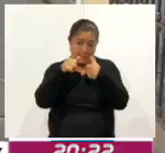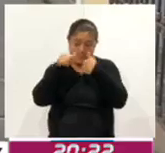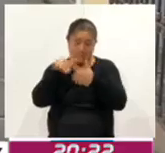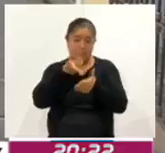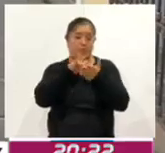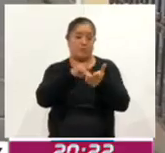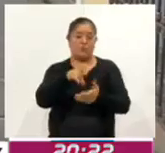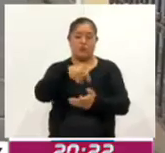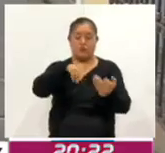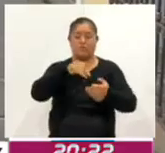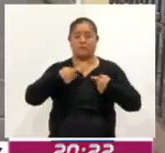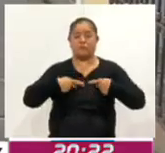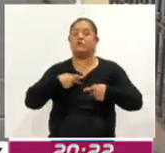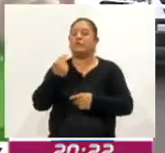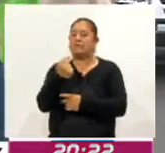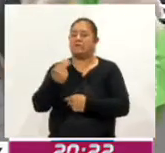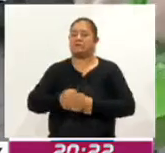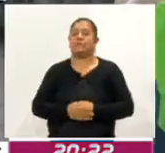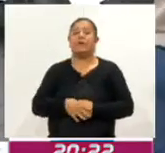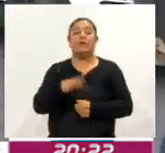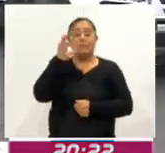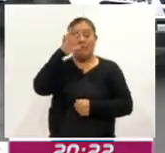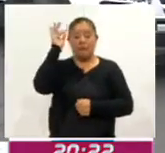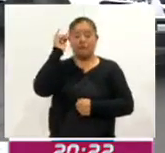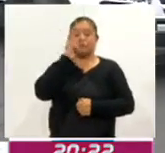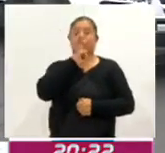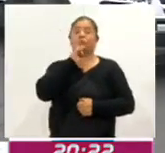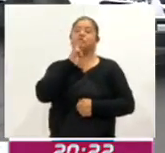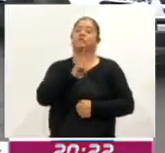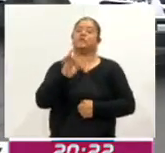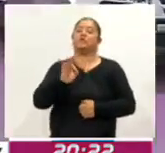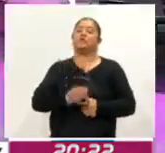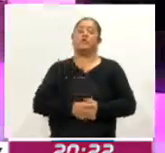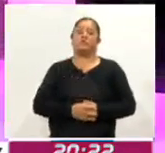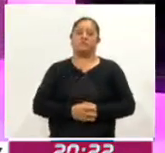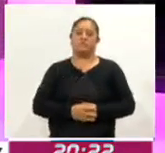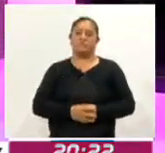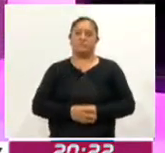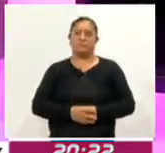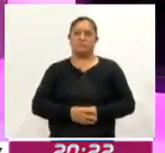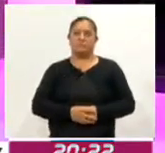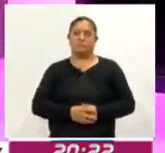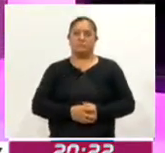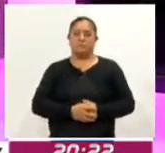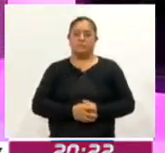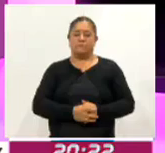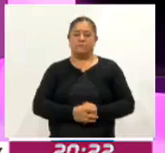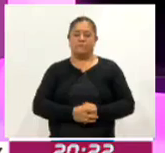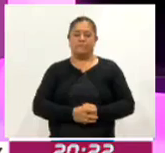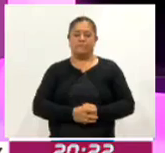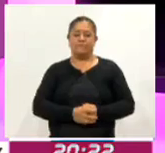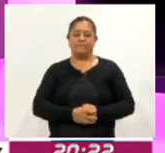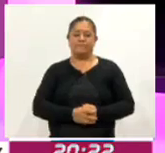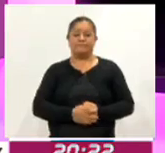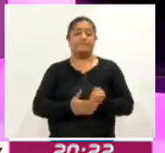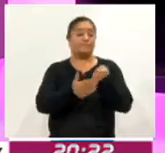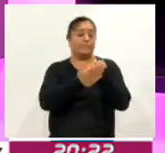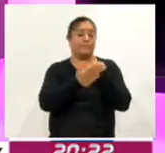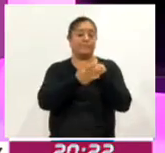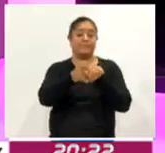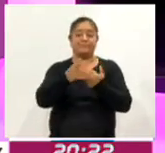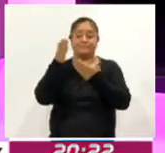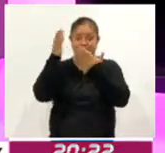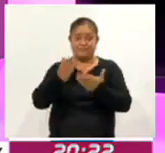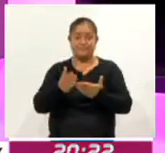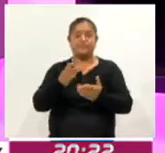a quienes lo necesiten. Para Corazit Noticias, Victoria Flores. Y ante la próxima visita de